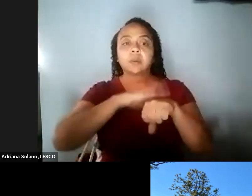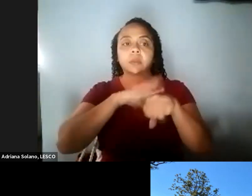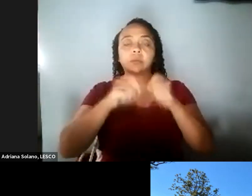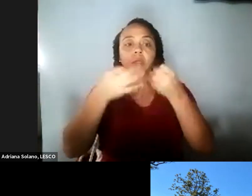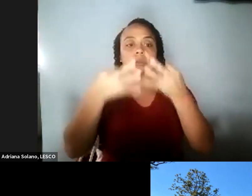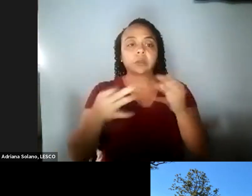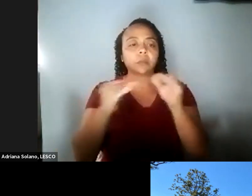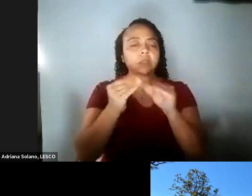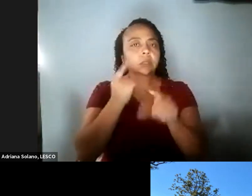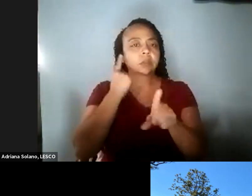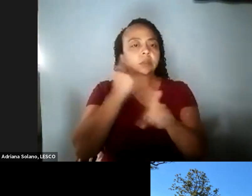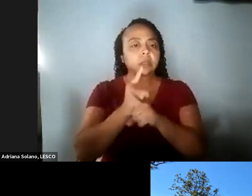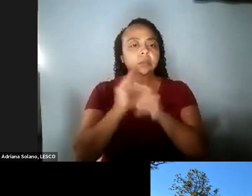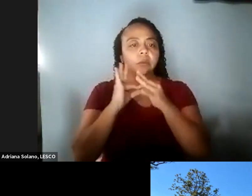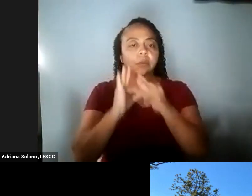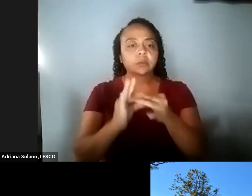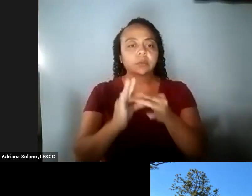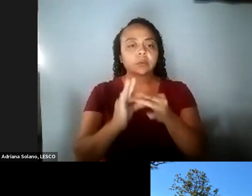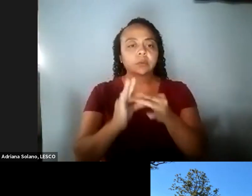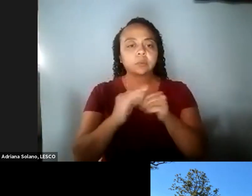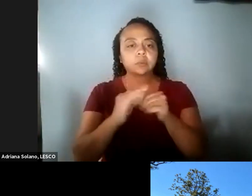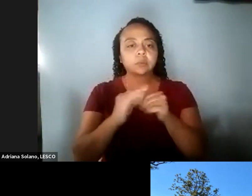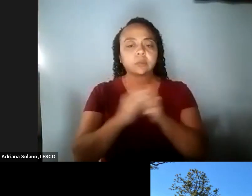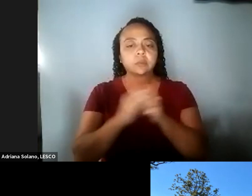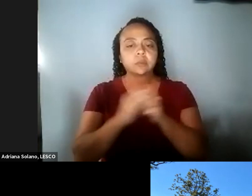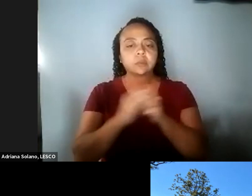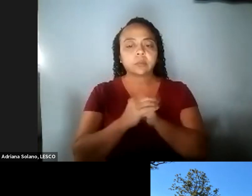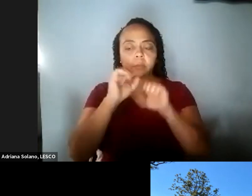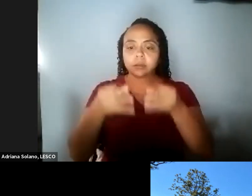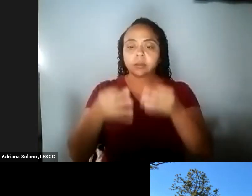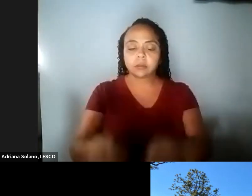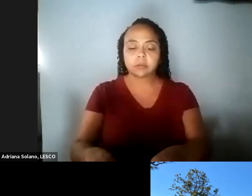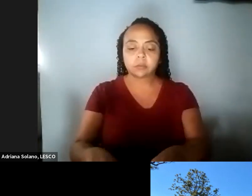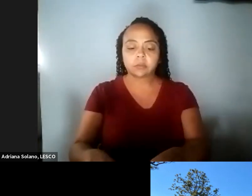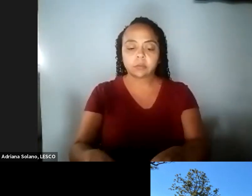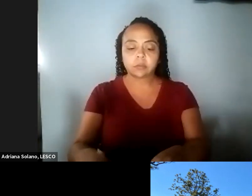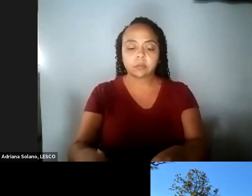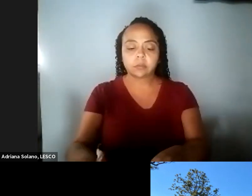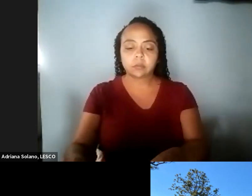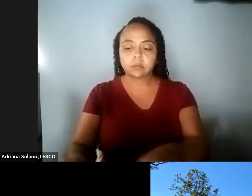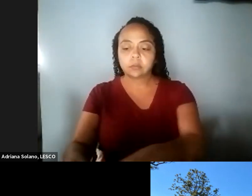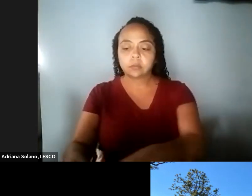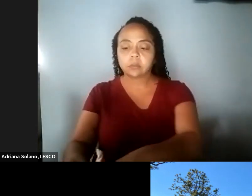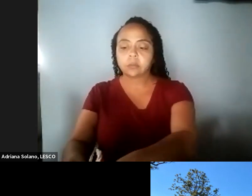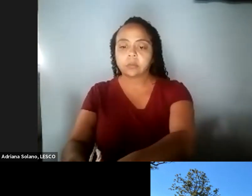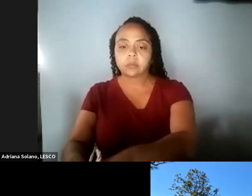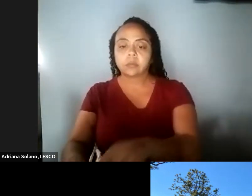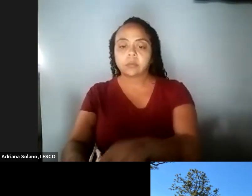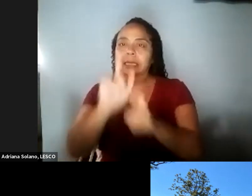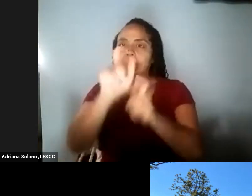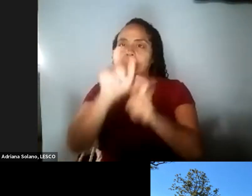más acertadas en conjunto para tener decisiones un point no como como dicen ustedes